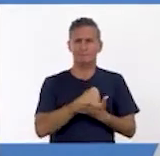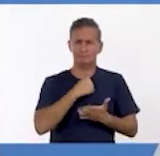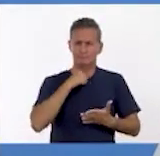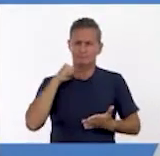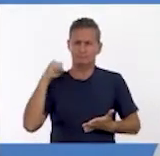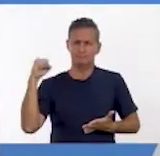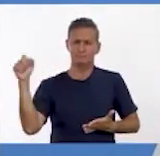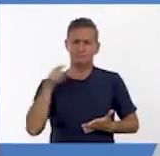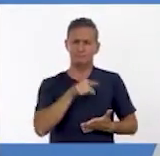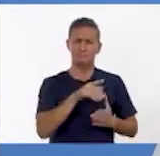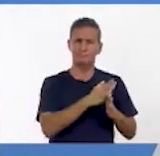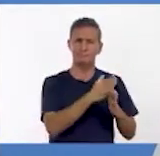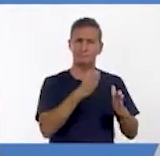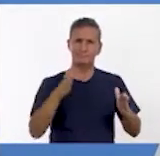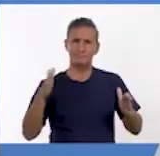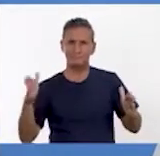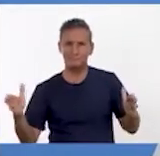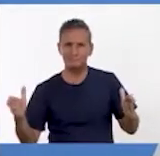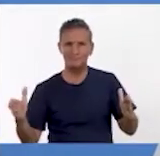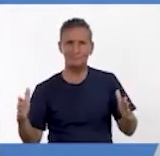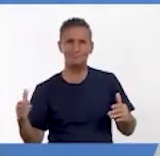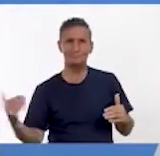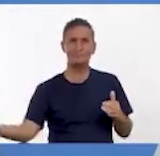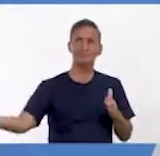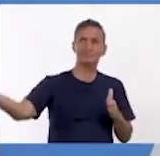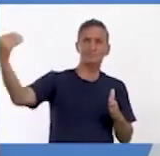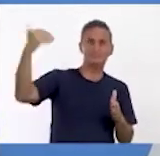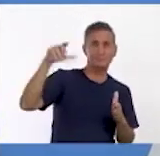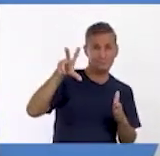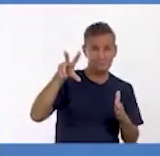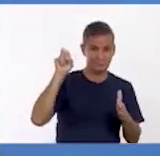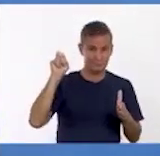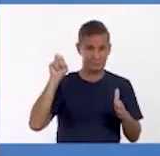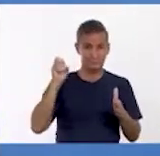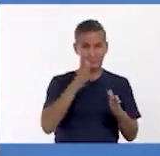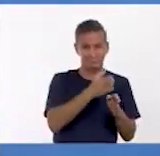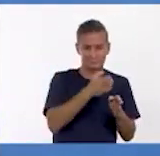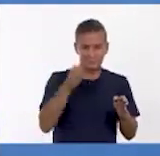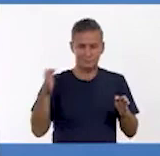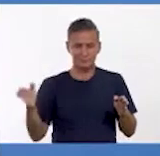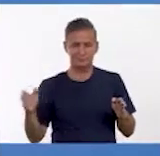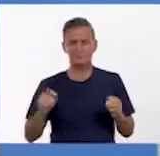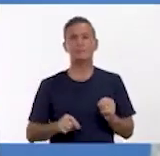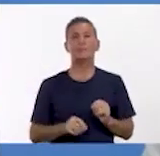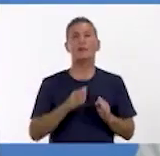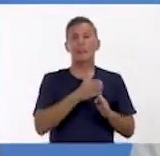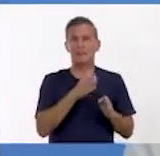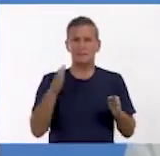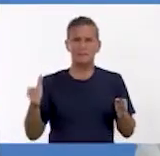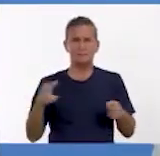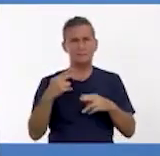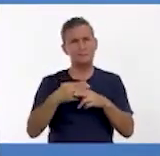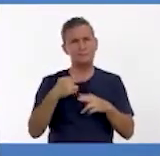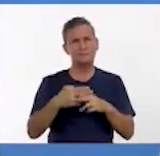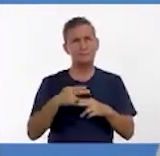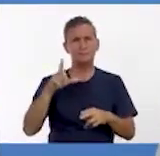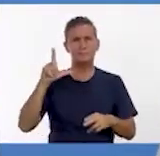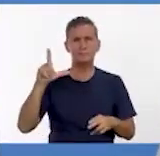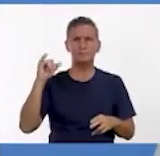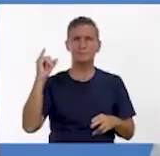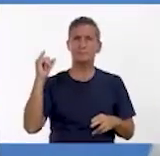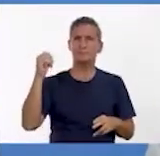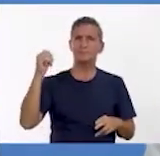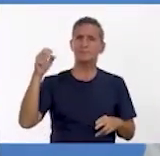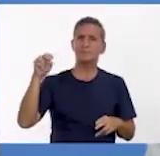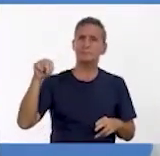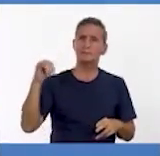etapa y vino una nueva etapa, y es la etapa de los lineamientos de la política del partido, del